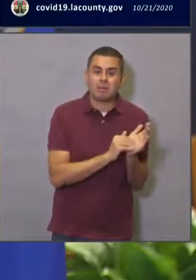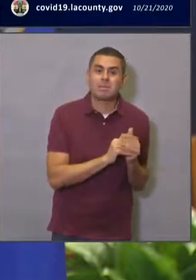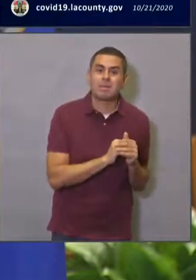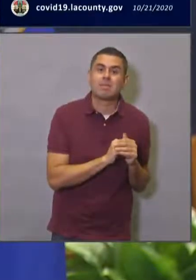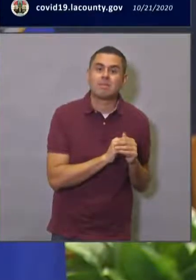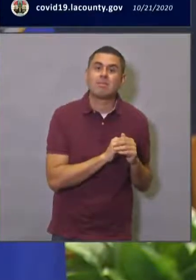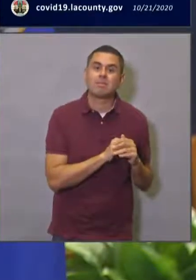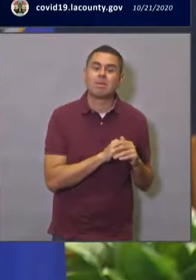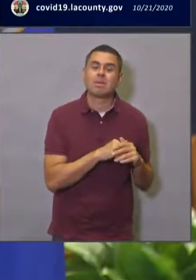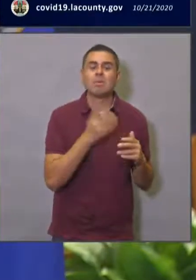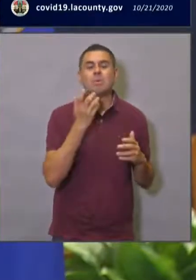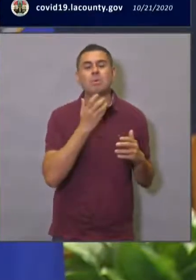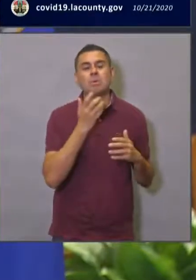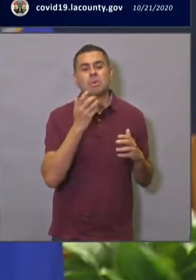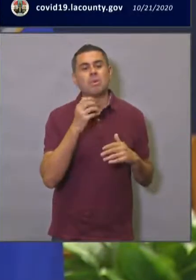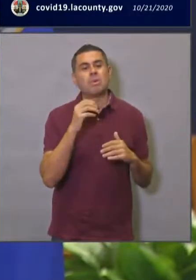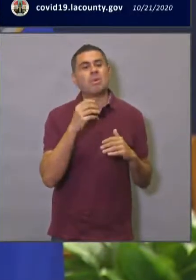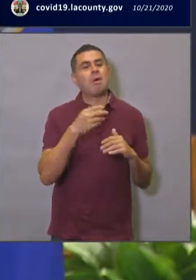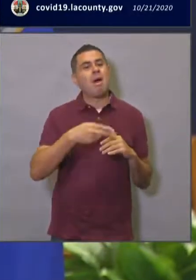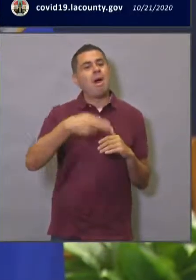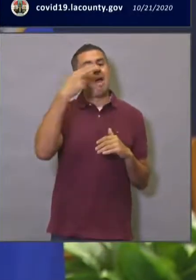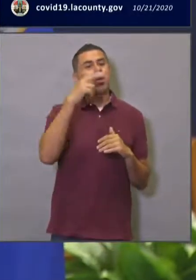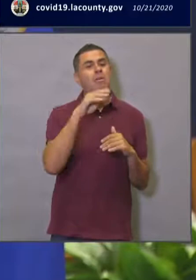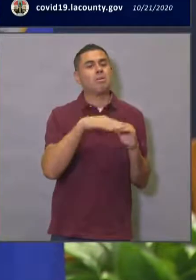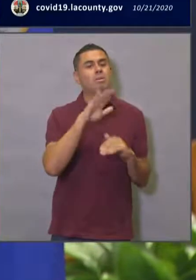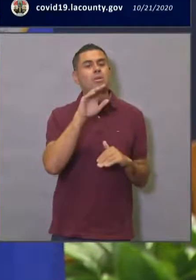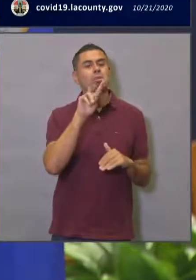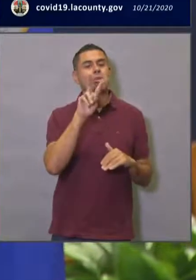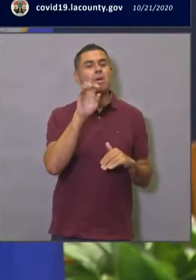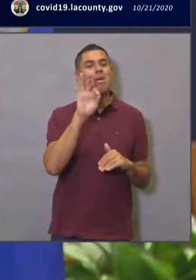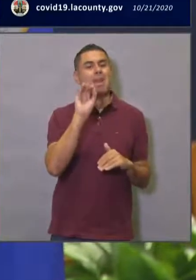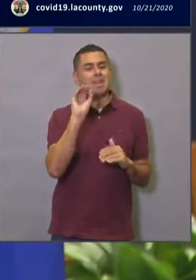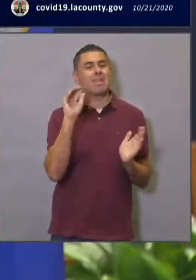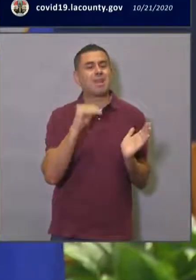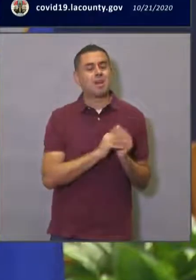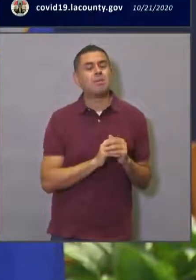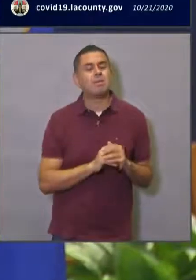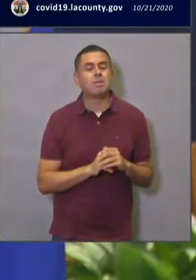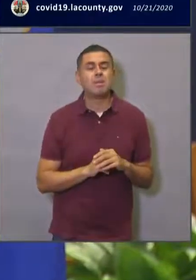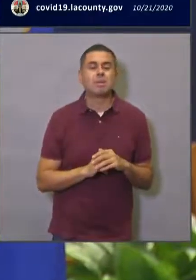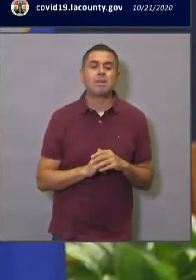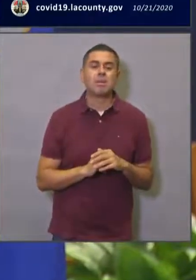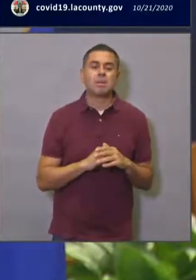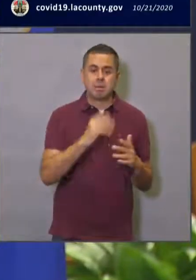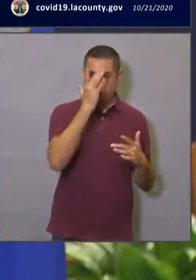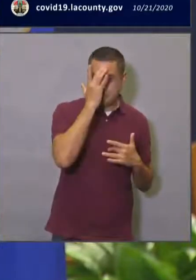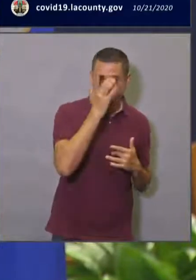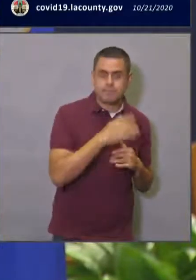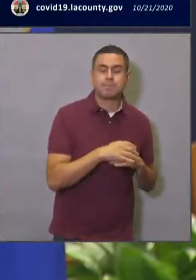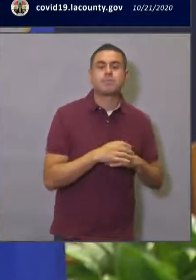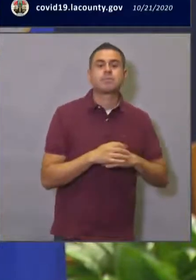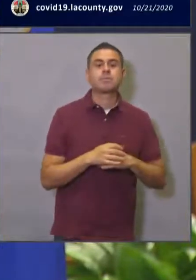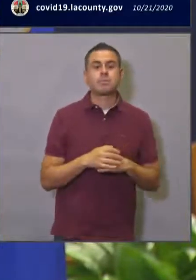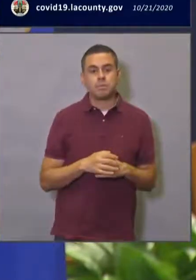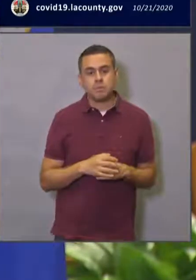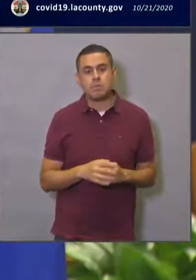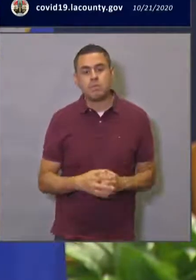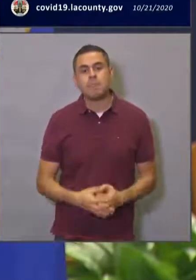290,486. Estamos reportando 1,979 casos confirmados entre personas sin